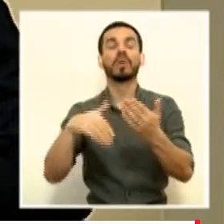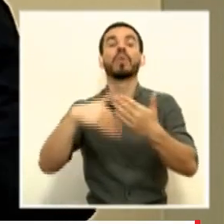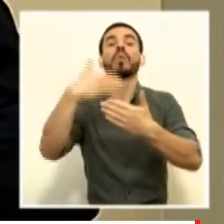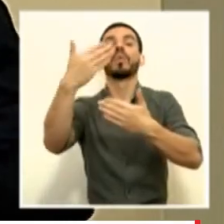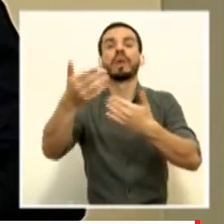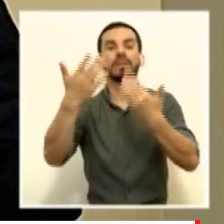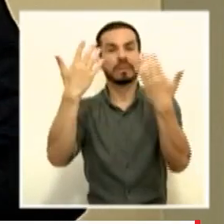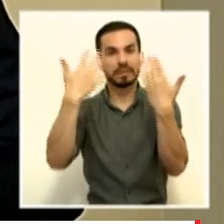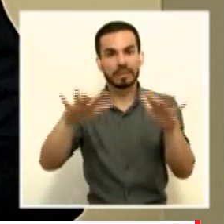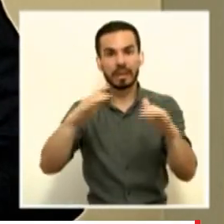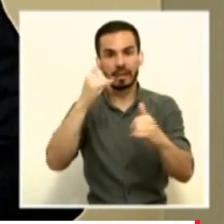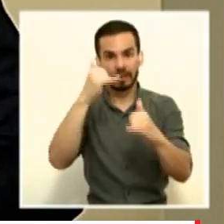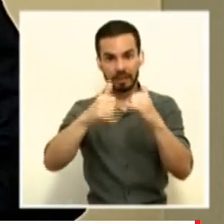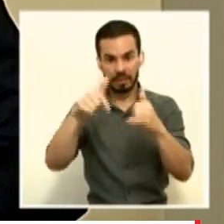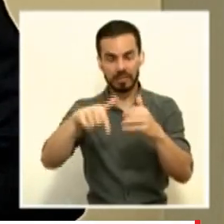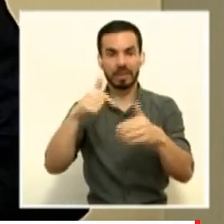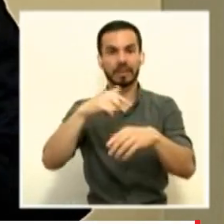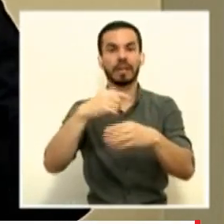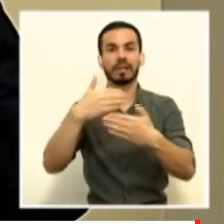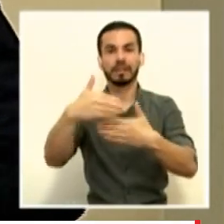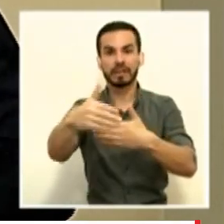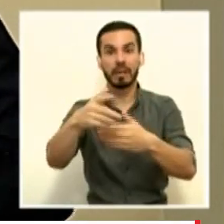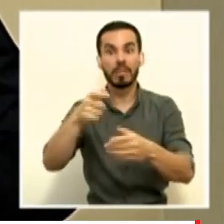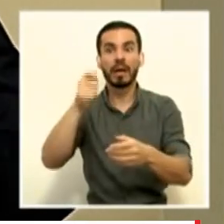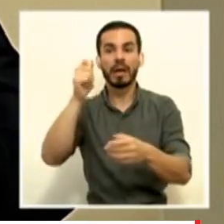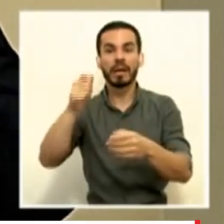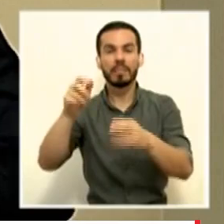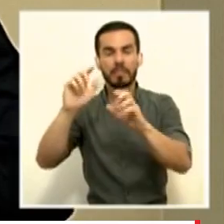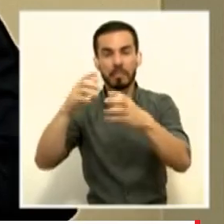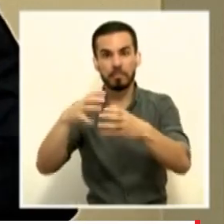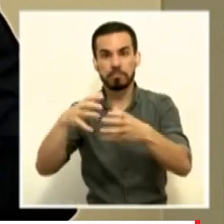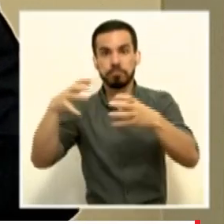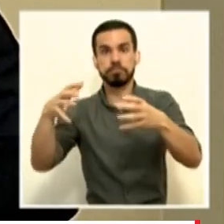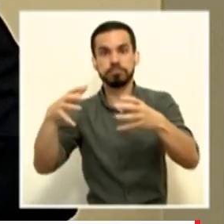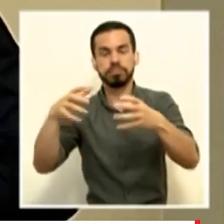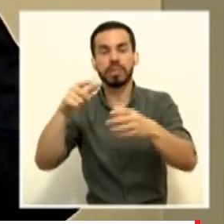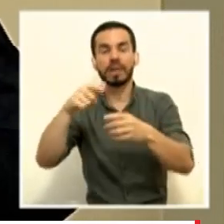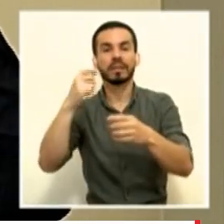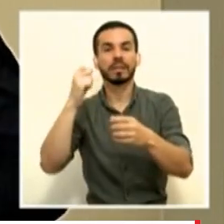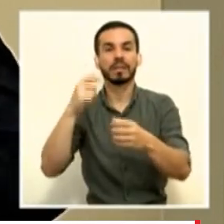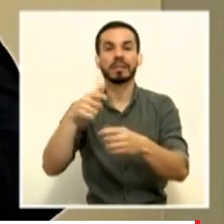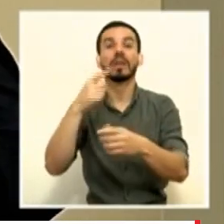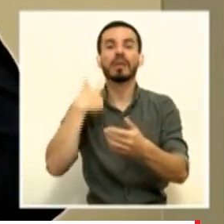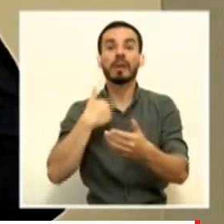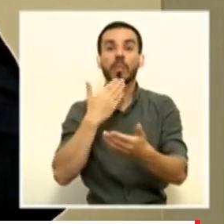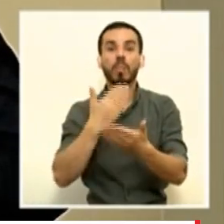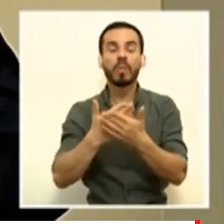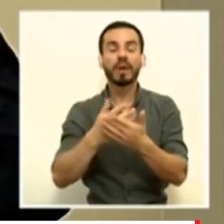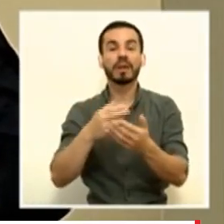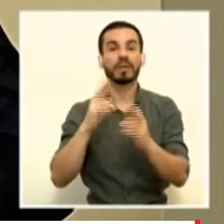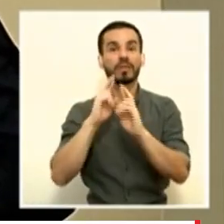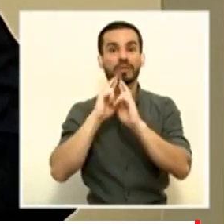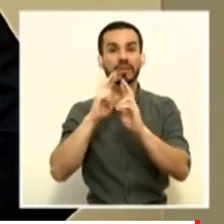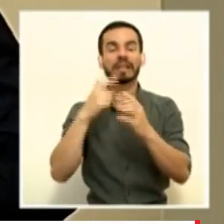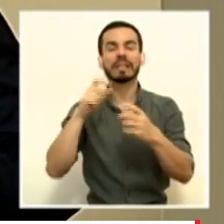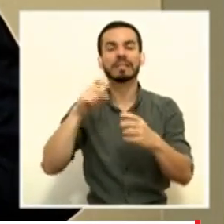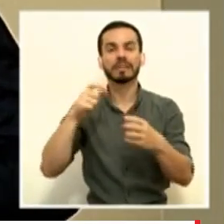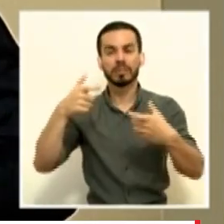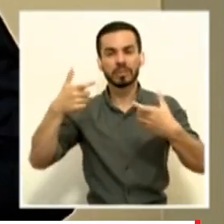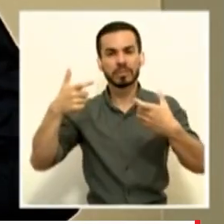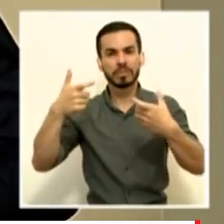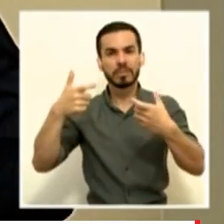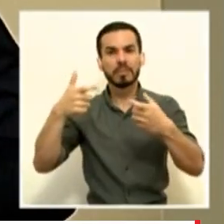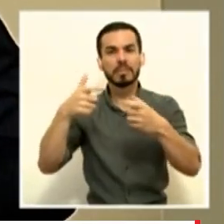vez que termine esta etapa del martillo. Pero para que tengamos buenos resultados, tenemos que minimizar